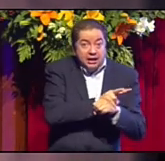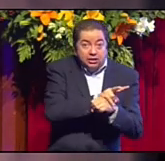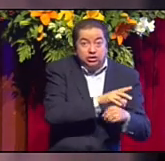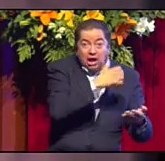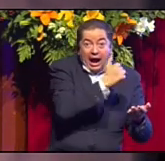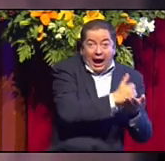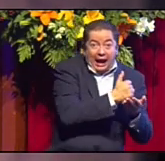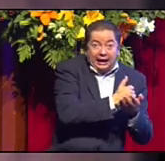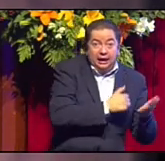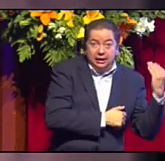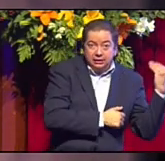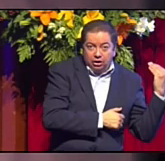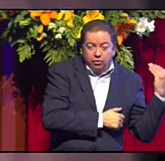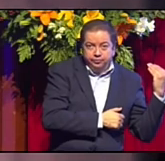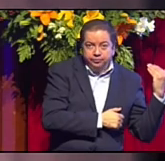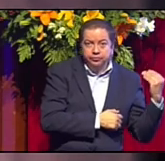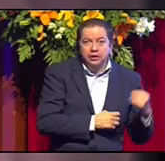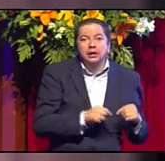alcalde anterior.